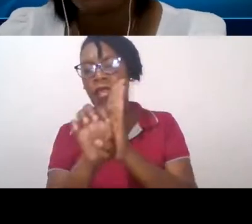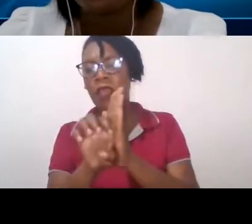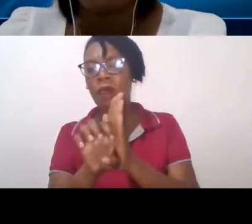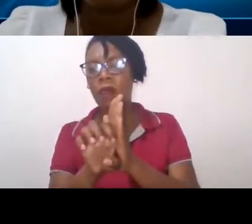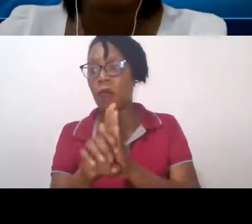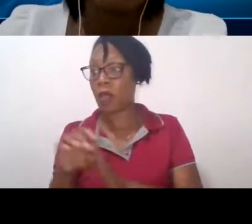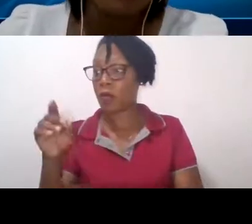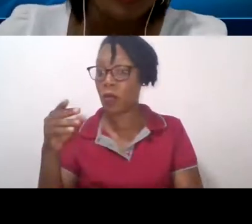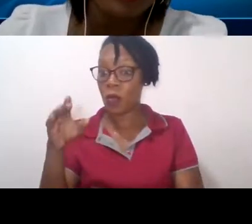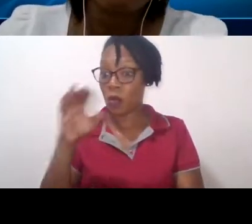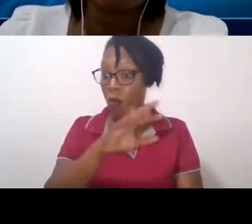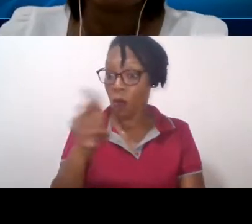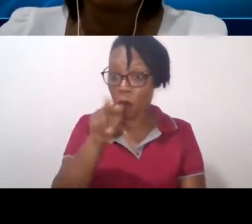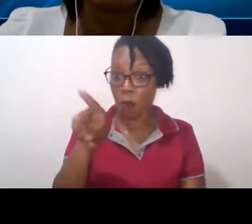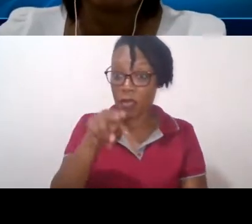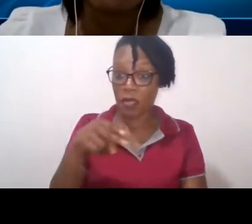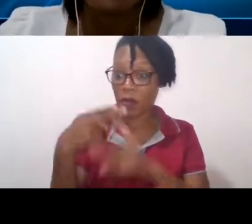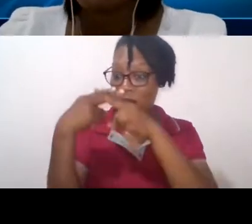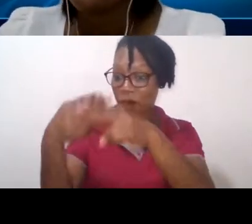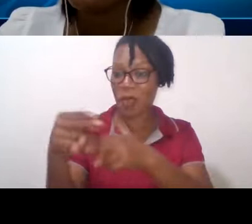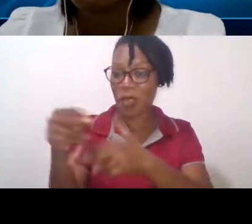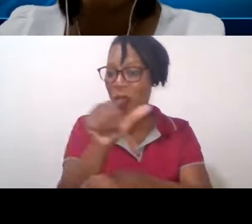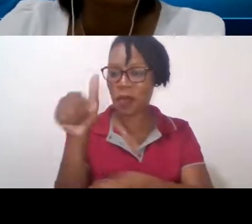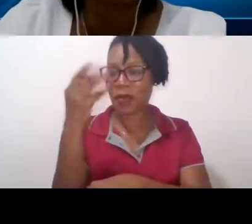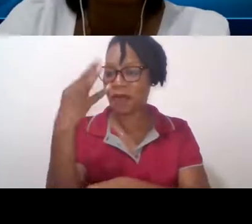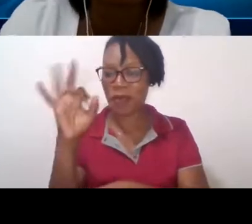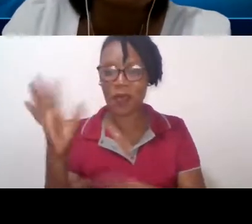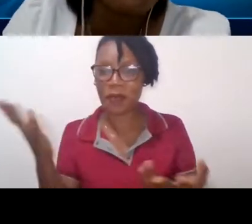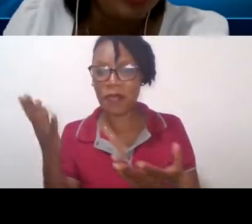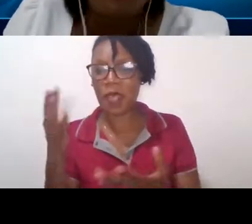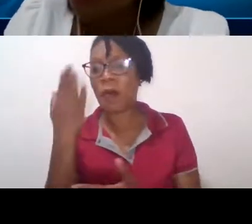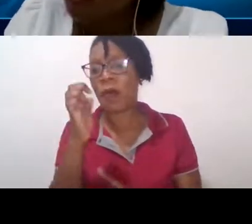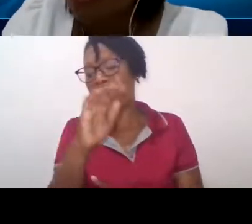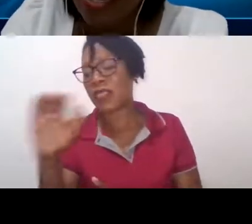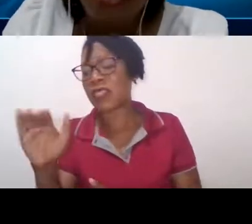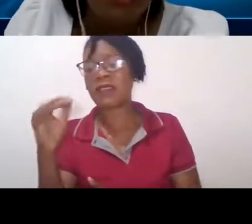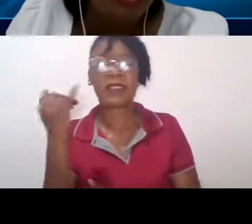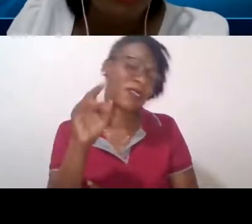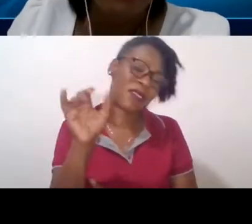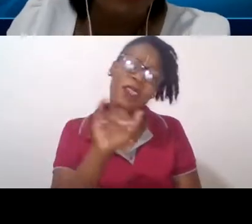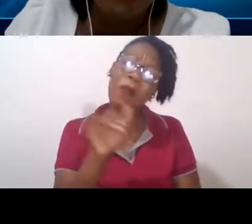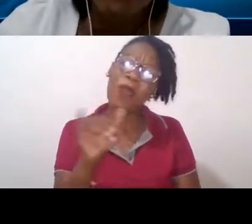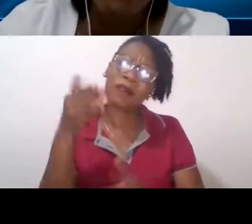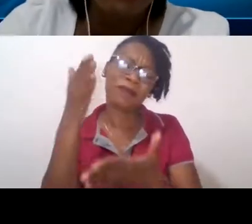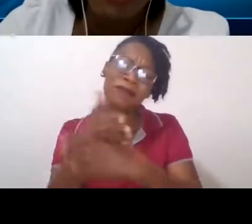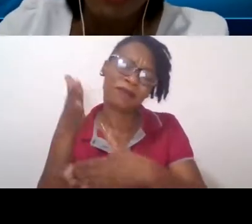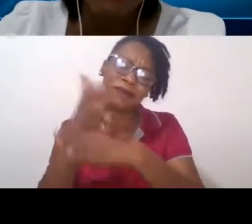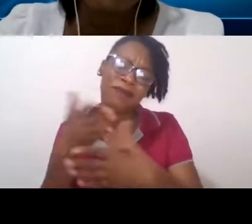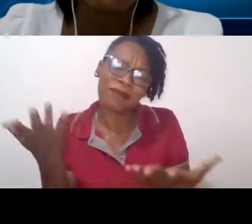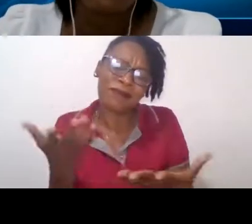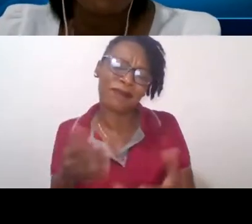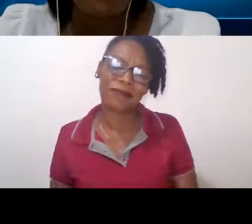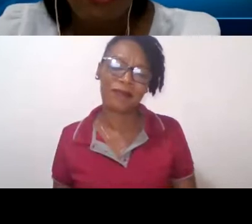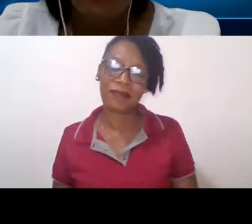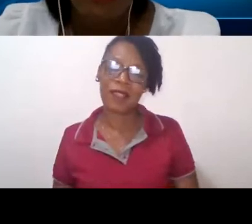otra manera, o por ejemplo, o cuando los molestan de X o Y, porque al fin y al cabo son niños, no podemos sacarlos de la edad ni la etapa